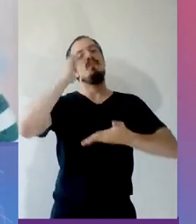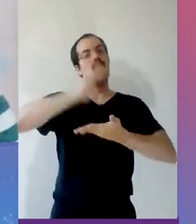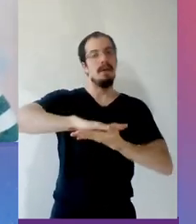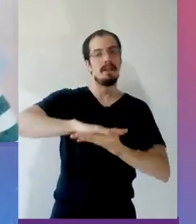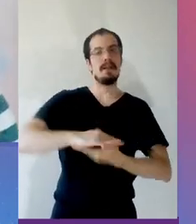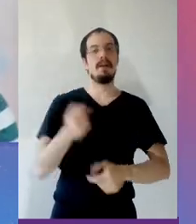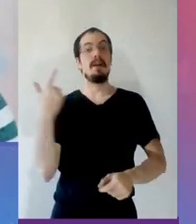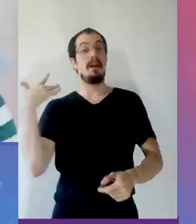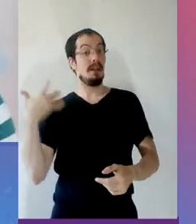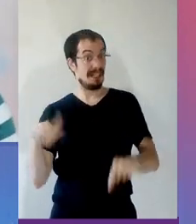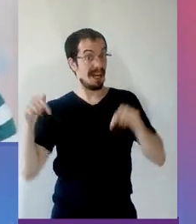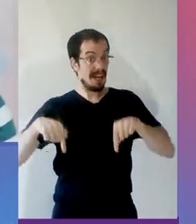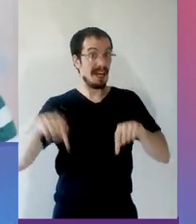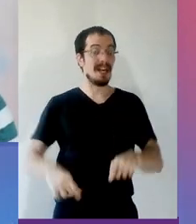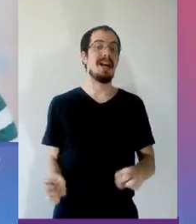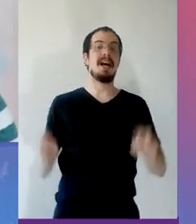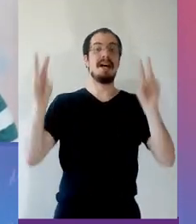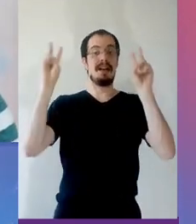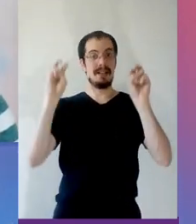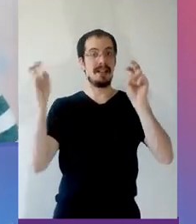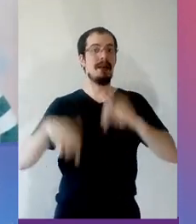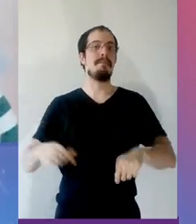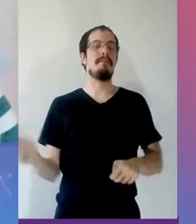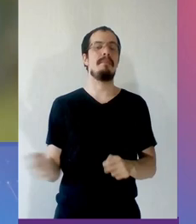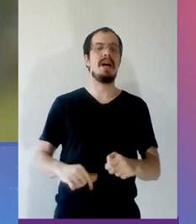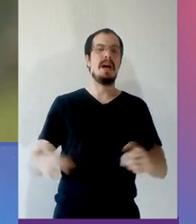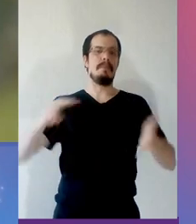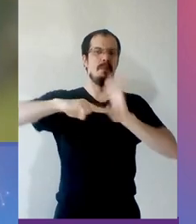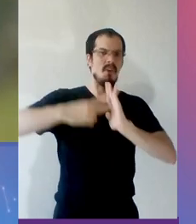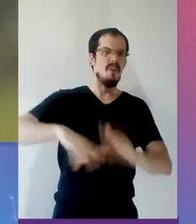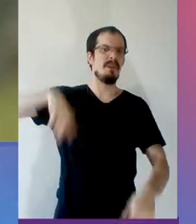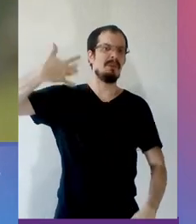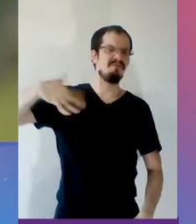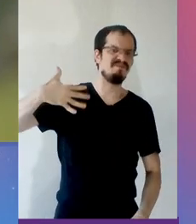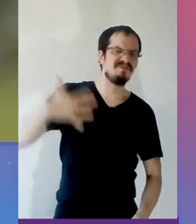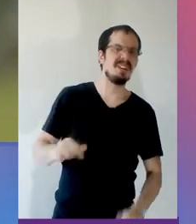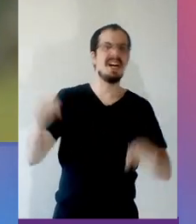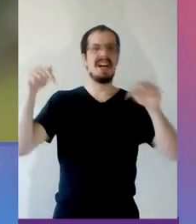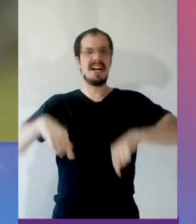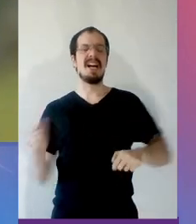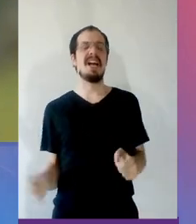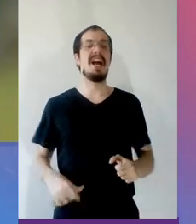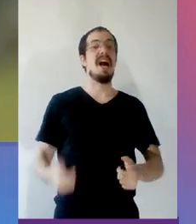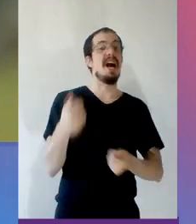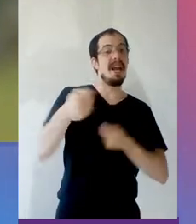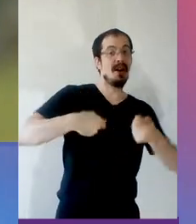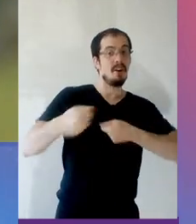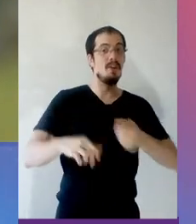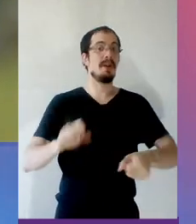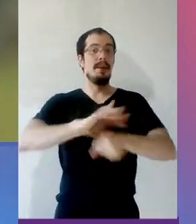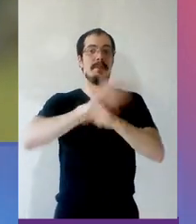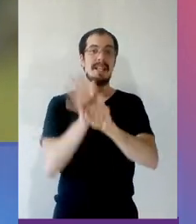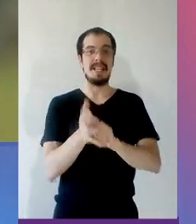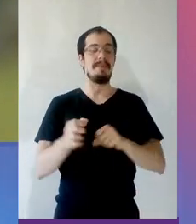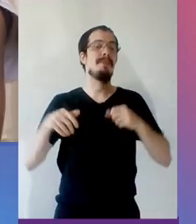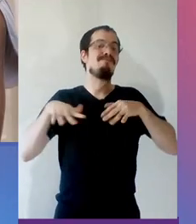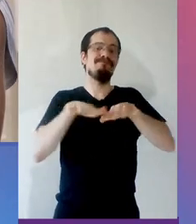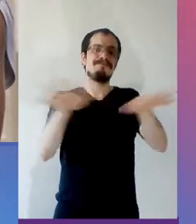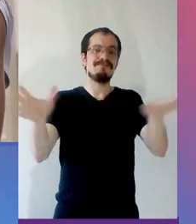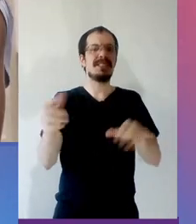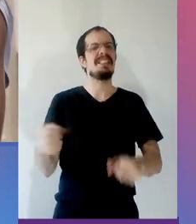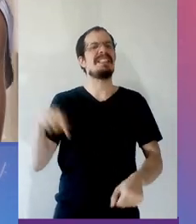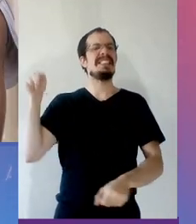sanitaria, económica, social, tan importante como ha sido la pandemia, ha